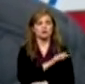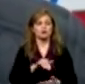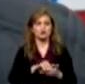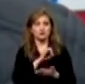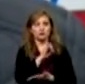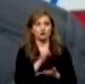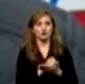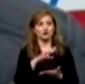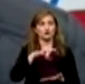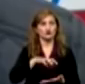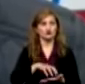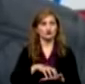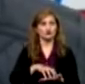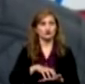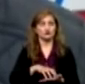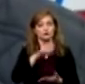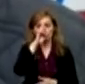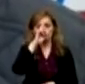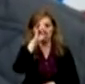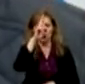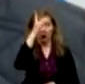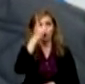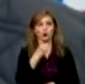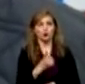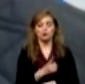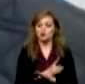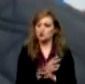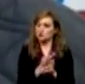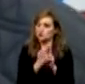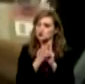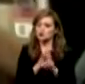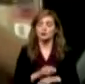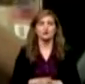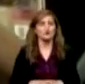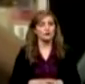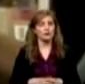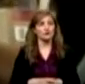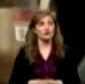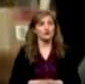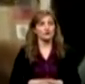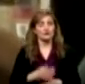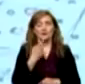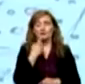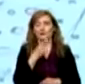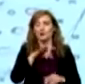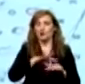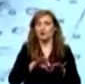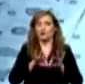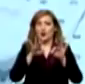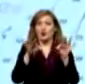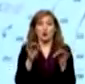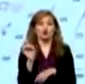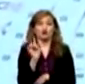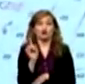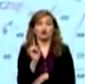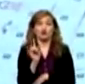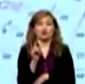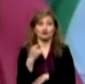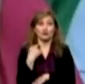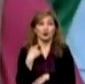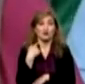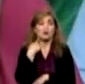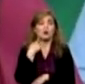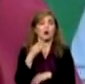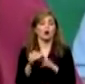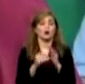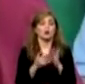Provincial, nosotros seremos muy respetuosos de los resultados finales. Luz Uriaga se opone a que las urnas se abran, pues teme ser perjudicado. ¿Se